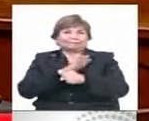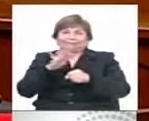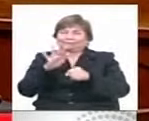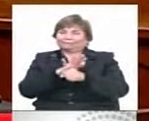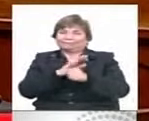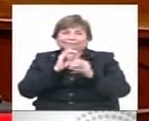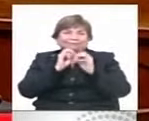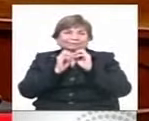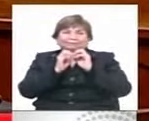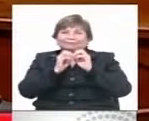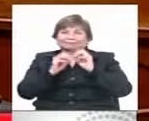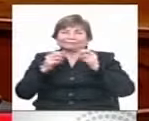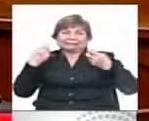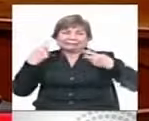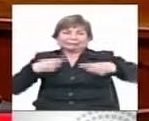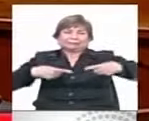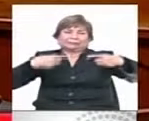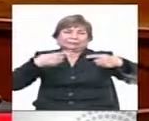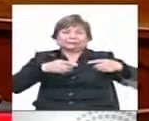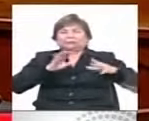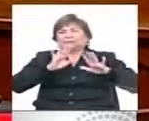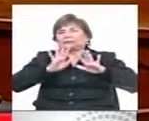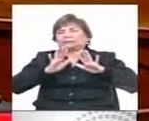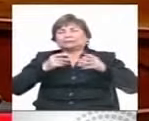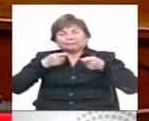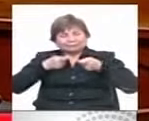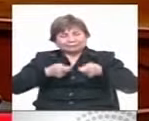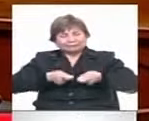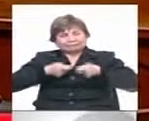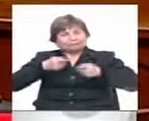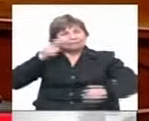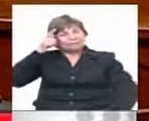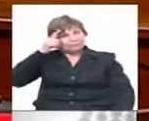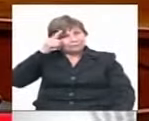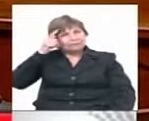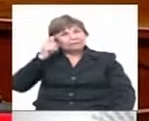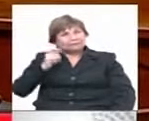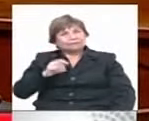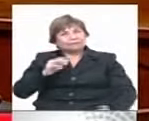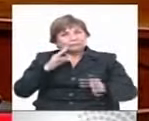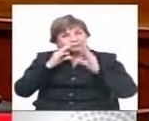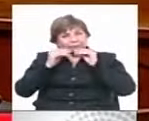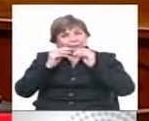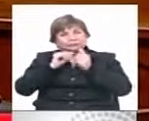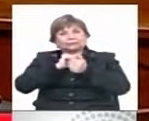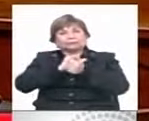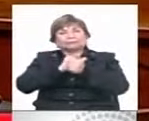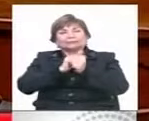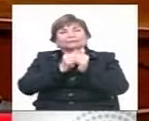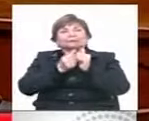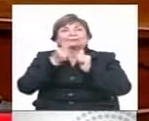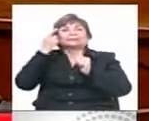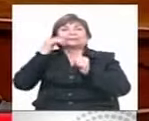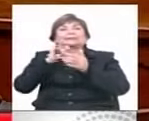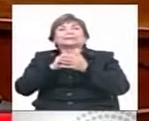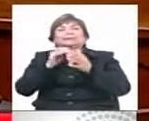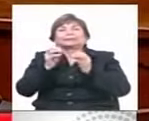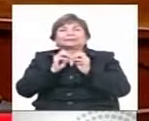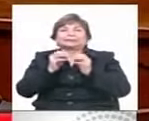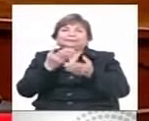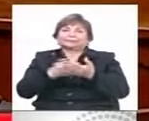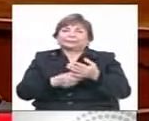los conflictos. Necesitamos insistir en la lógica de un diálogo transformador para el desarrollo